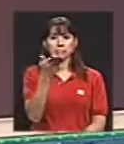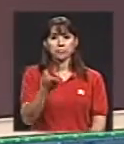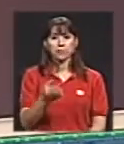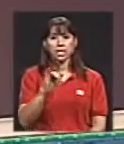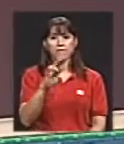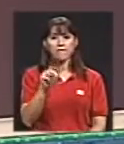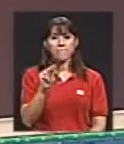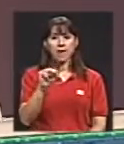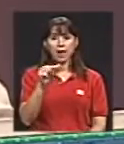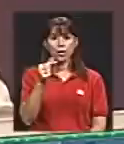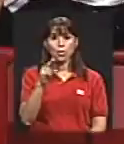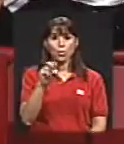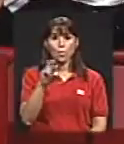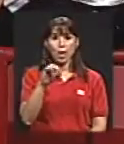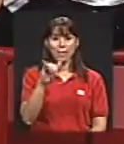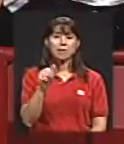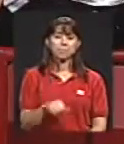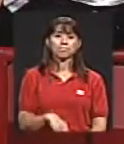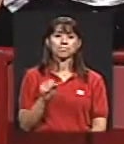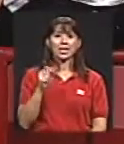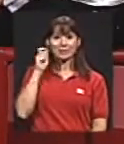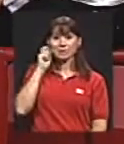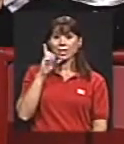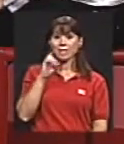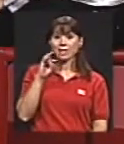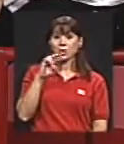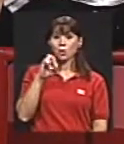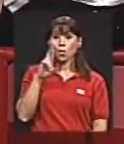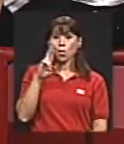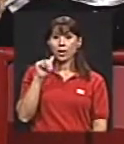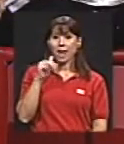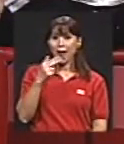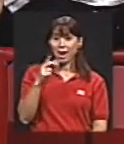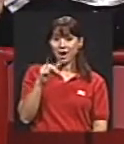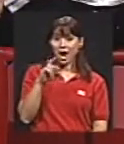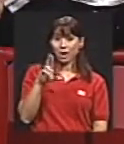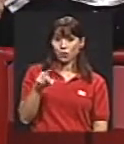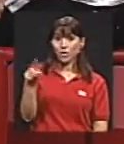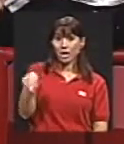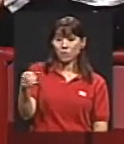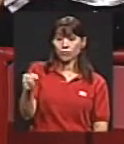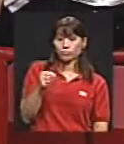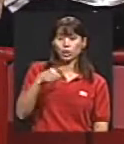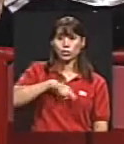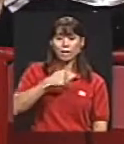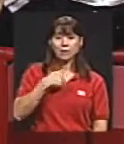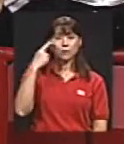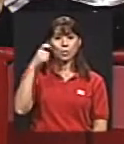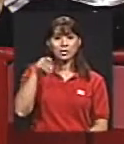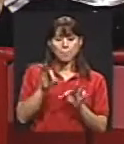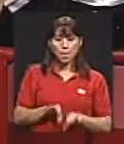es doña dinorah garro que ellos no la ponen nosotros la tenemos porque creemos que es importante en la participación que ella